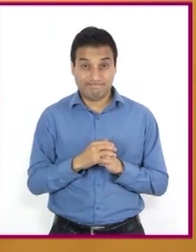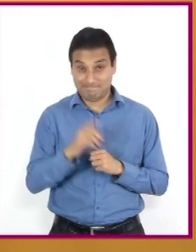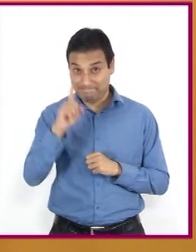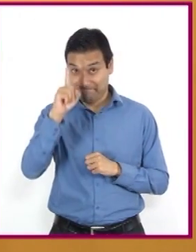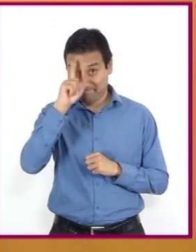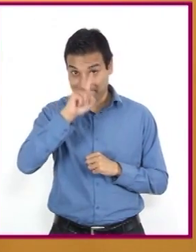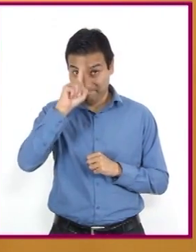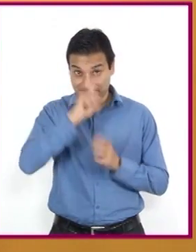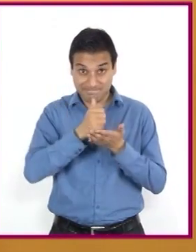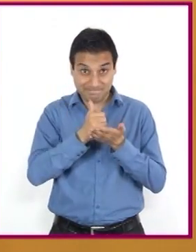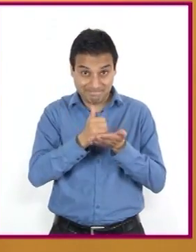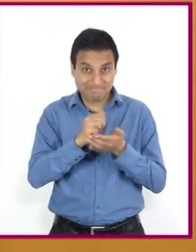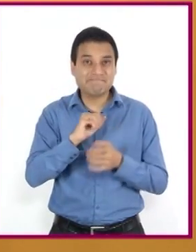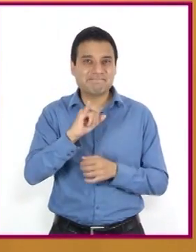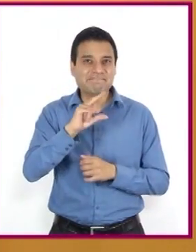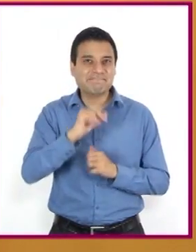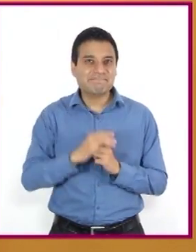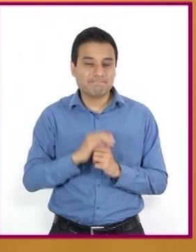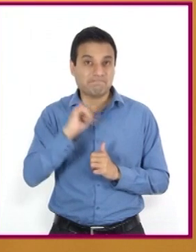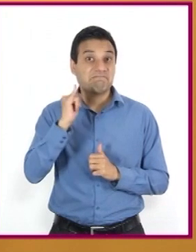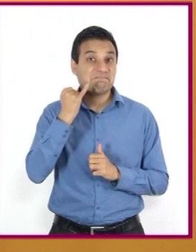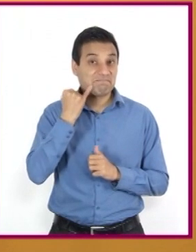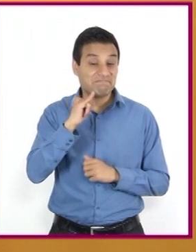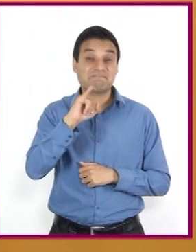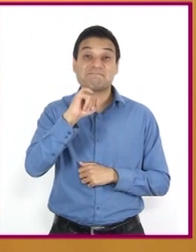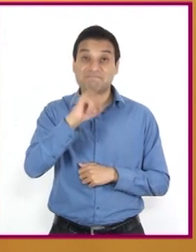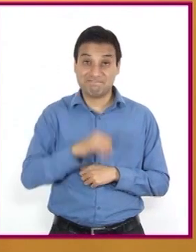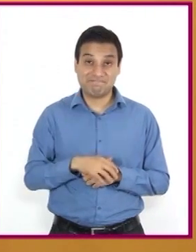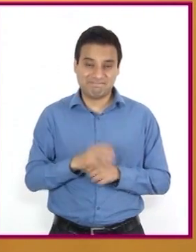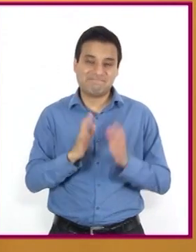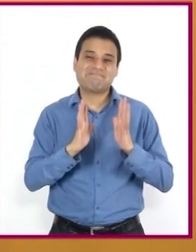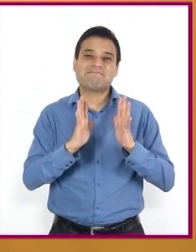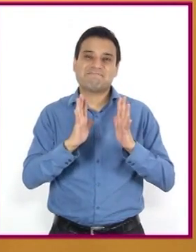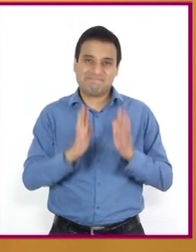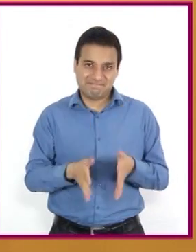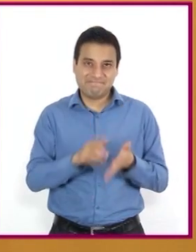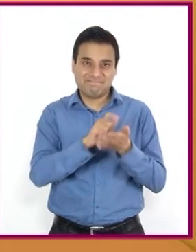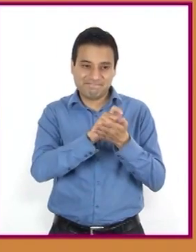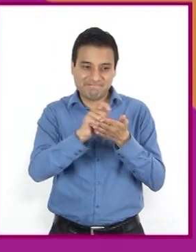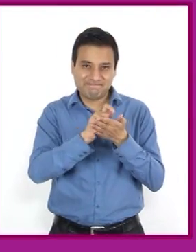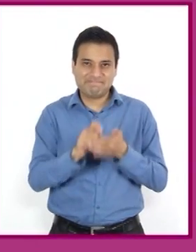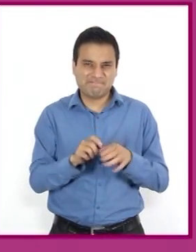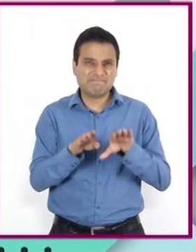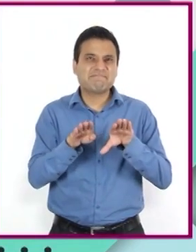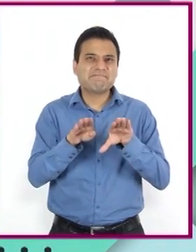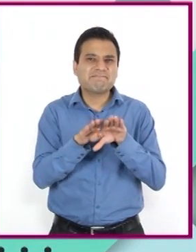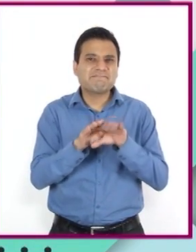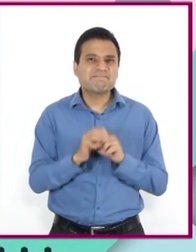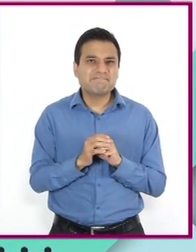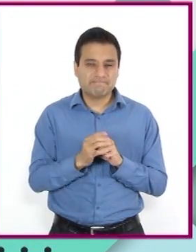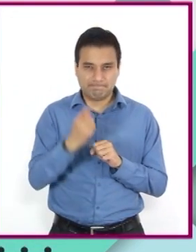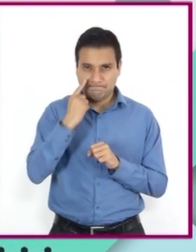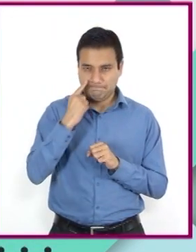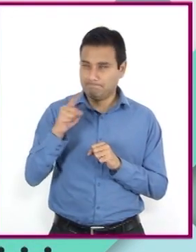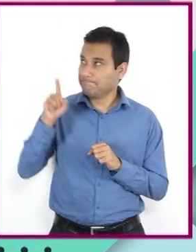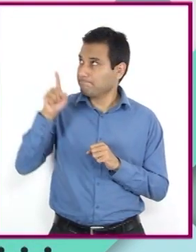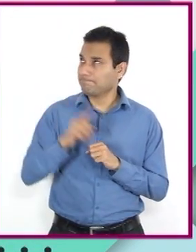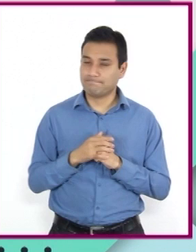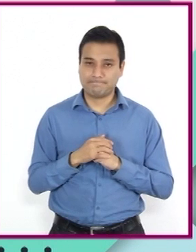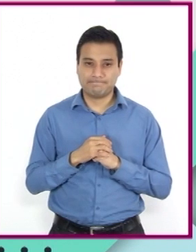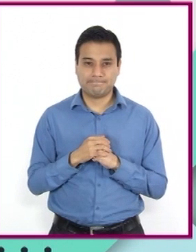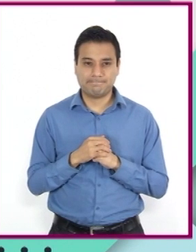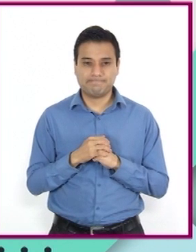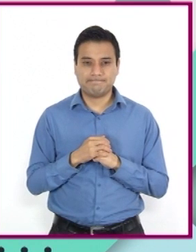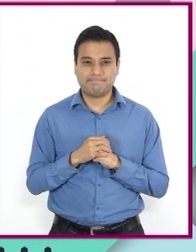Valeria? A Giancarlo sí, y llenó el tercer renglón de la tabla de esta manera. el número que multiplica